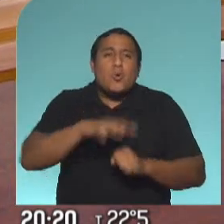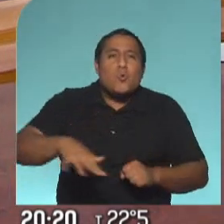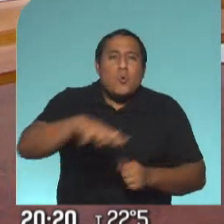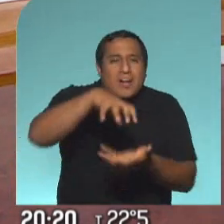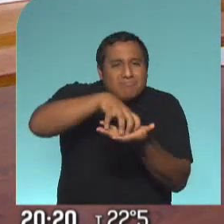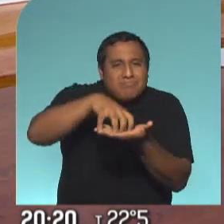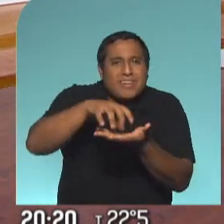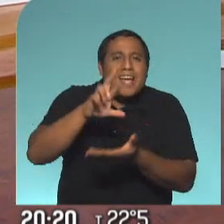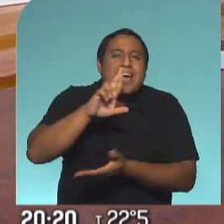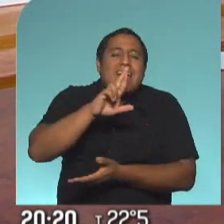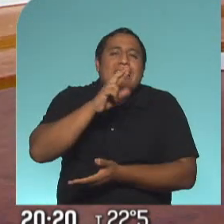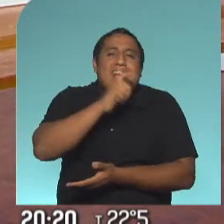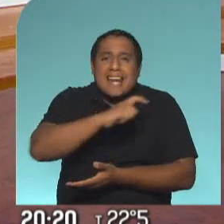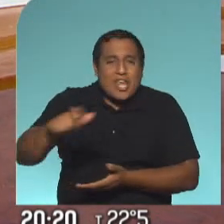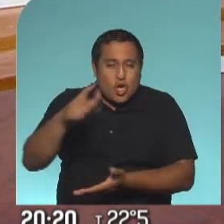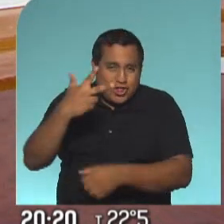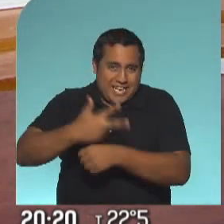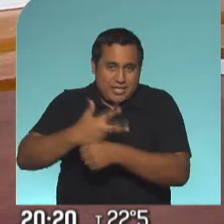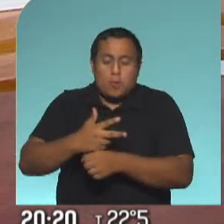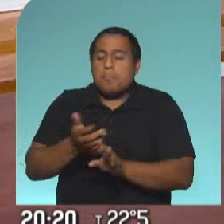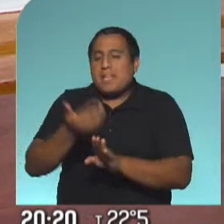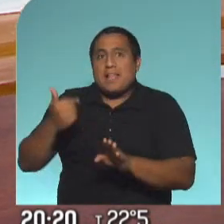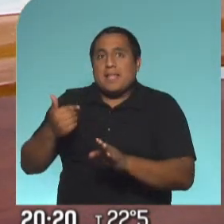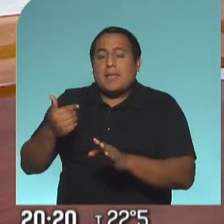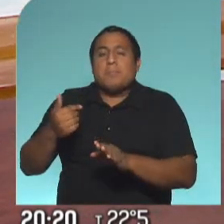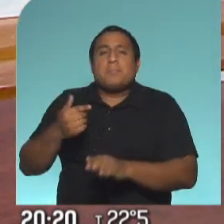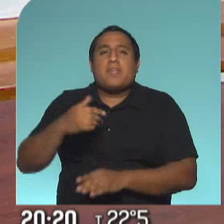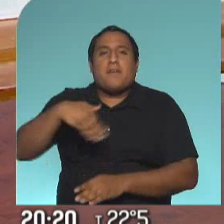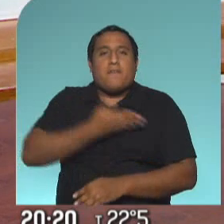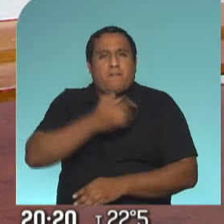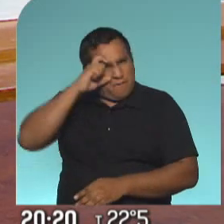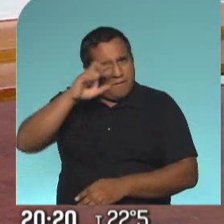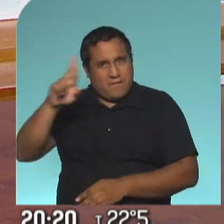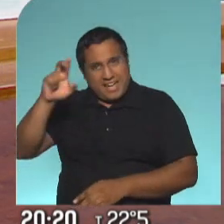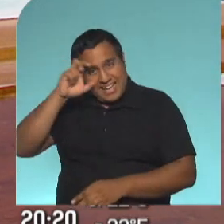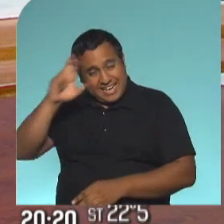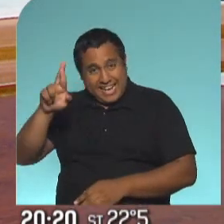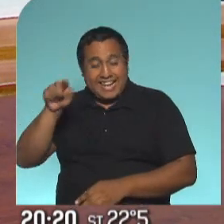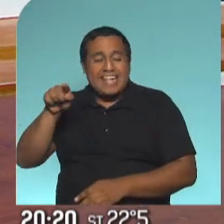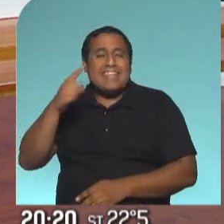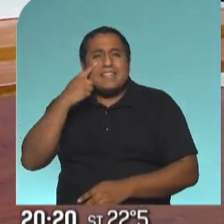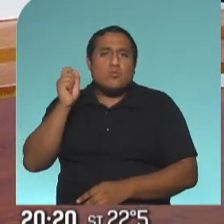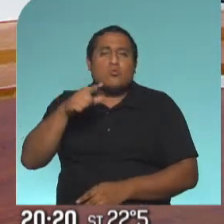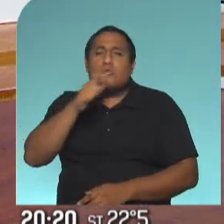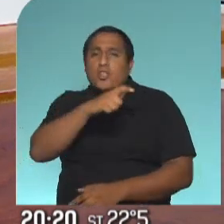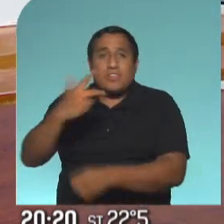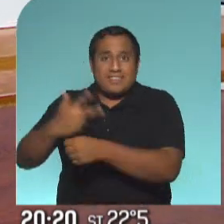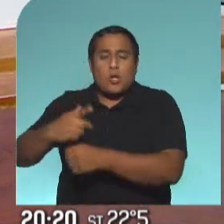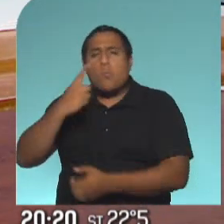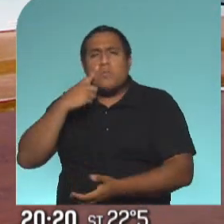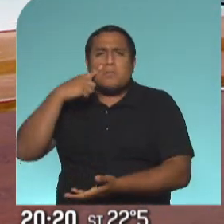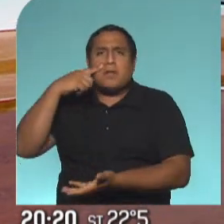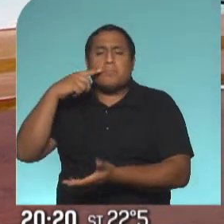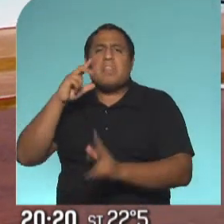A ver, hoy por la tarde nos sorprendíamos con un tuit de Marco Ferrer, que es el intendente de Río Tercero, donde anunciaba, la municipalidad anunciaba que no